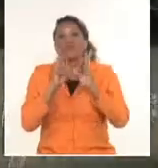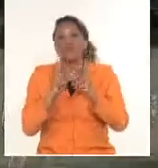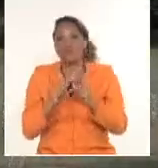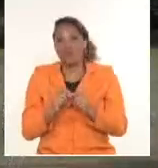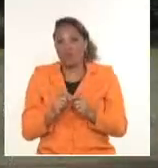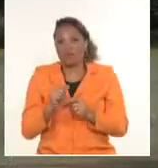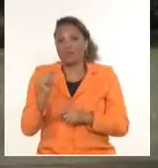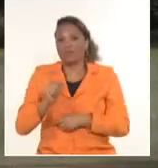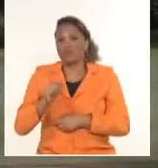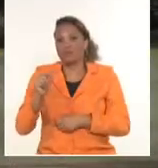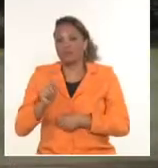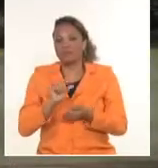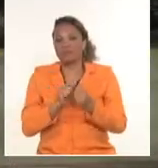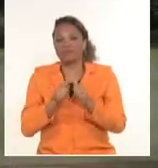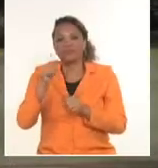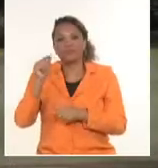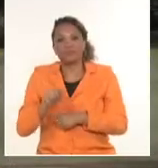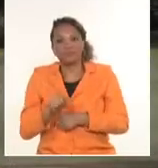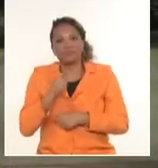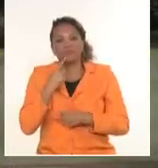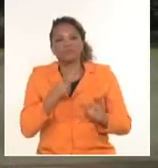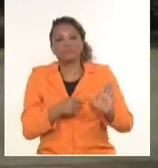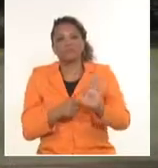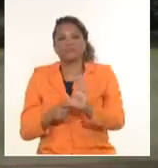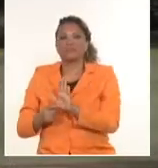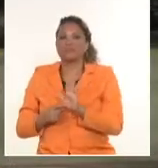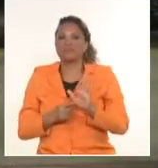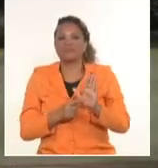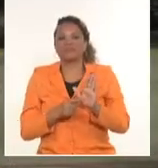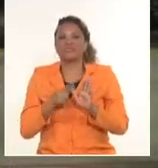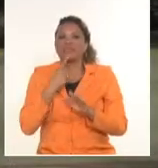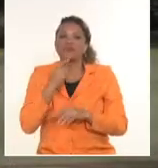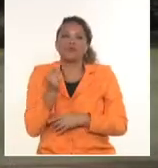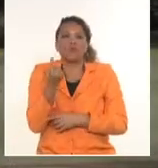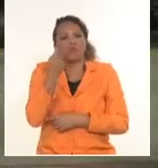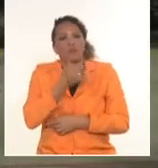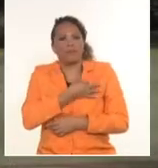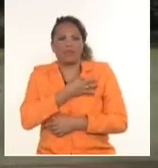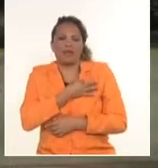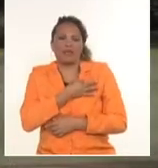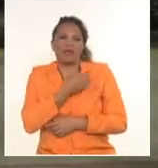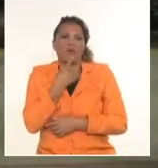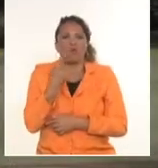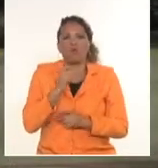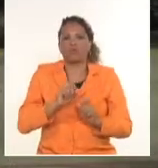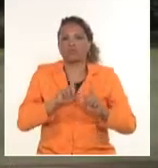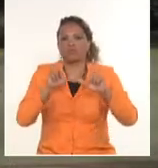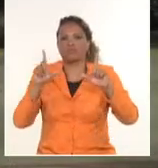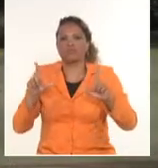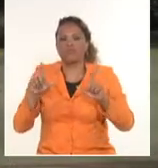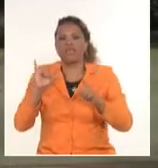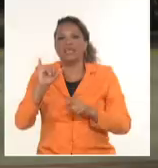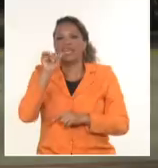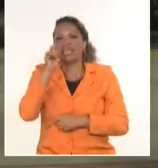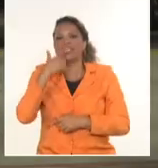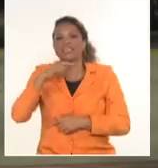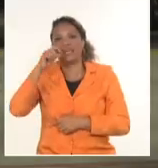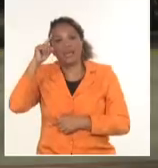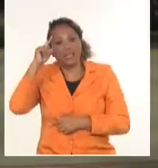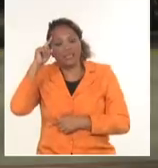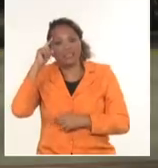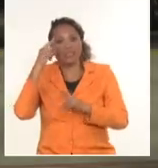podrán exhibir en su palmarés al menos una medalla o un título? Idalis sumó 4. También